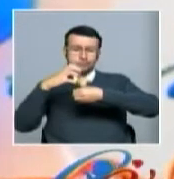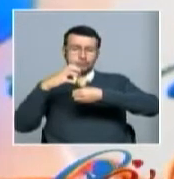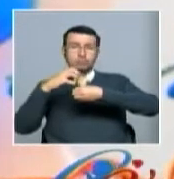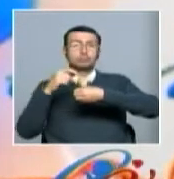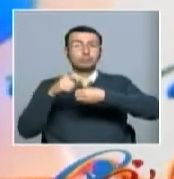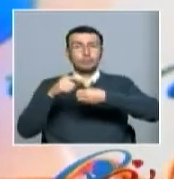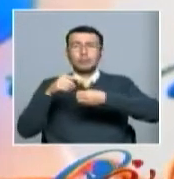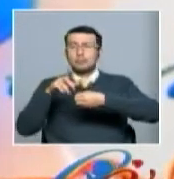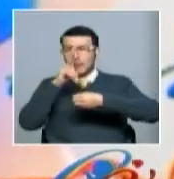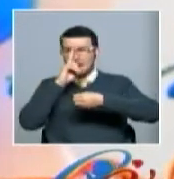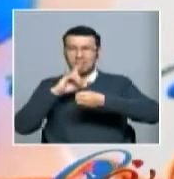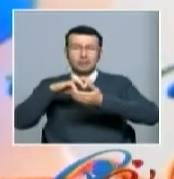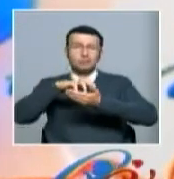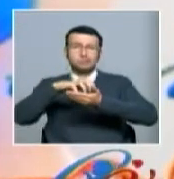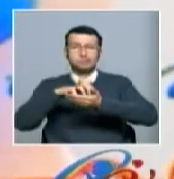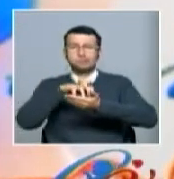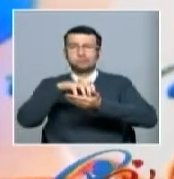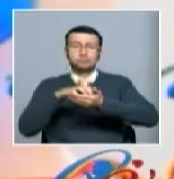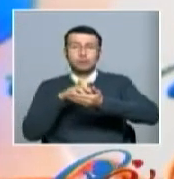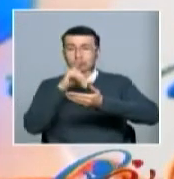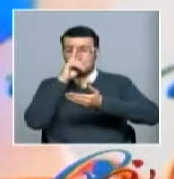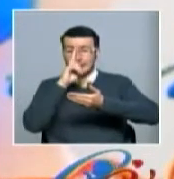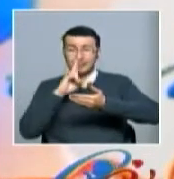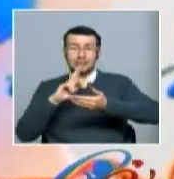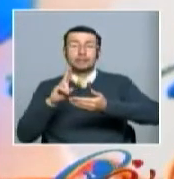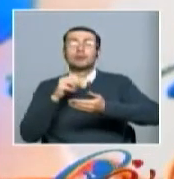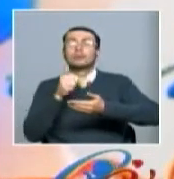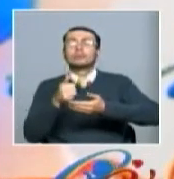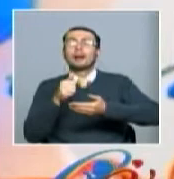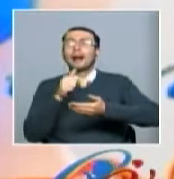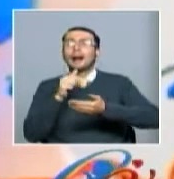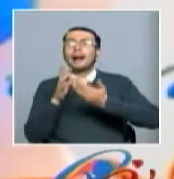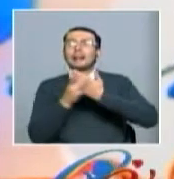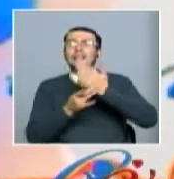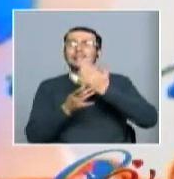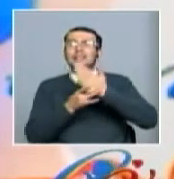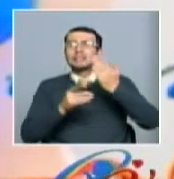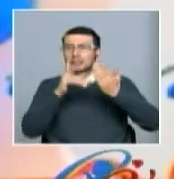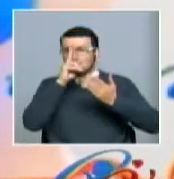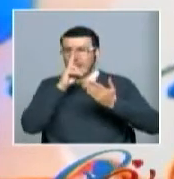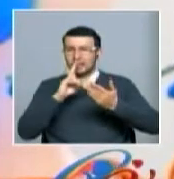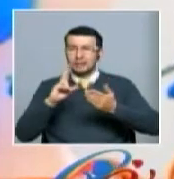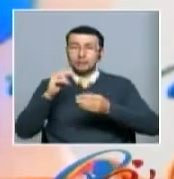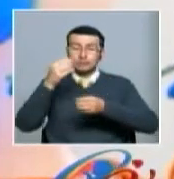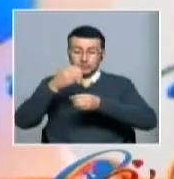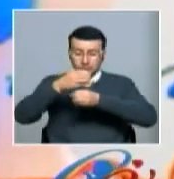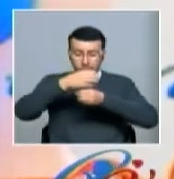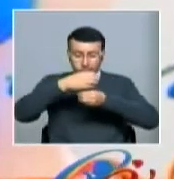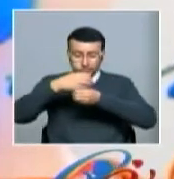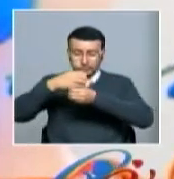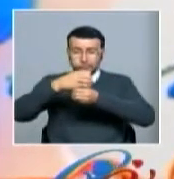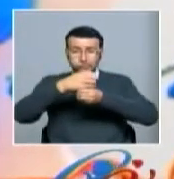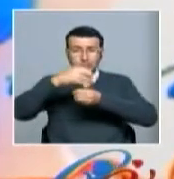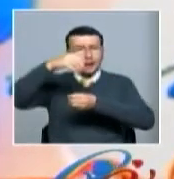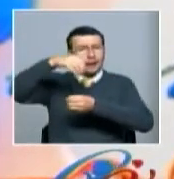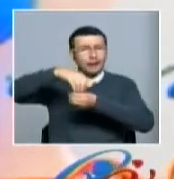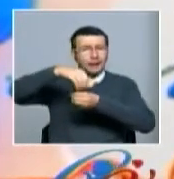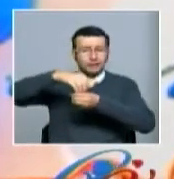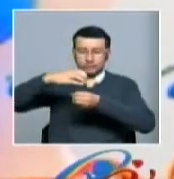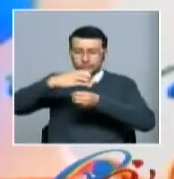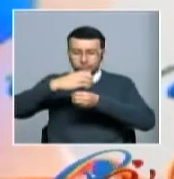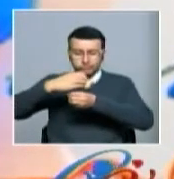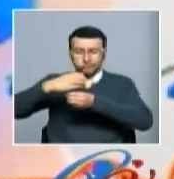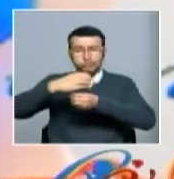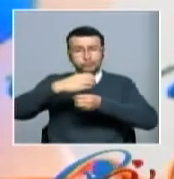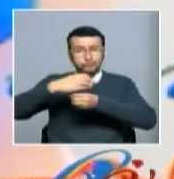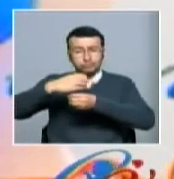consistencia gelatinosa. Es como una gota de aceite que se mueve ahí y que es retenido por el anillo fibroso. Ese